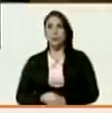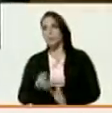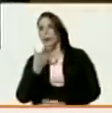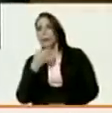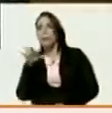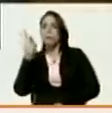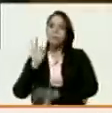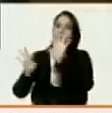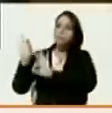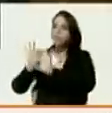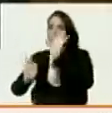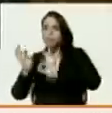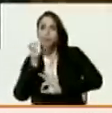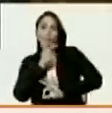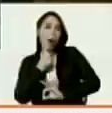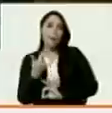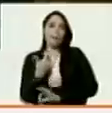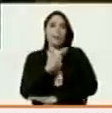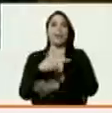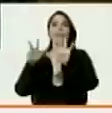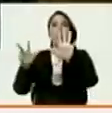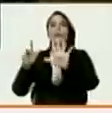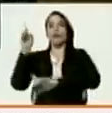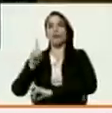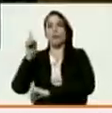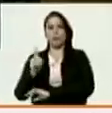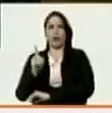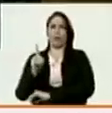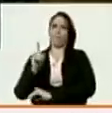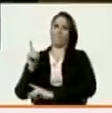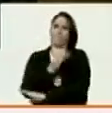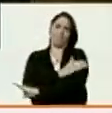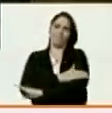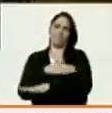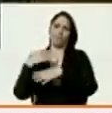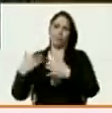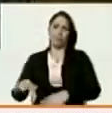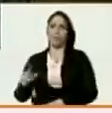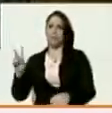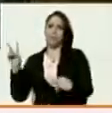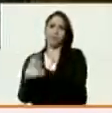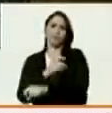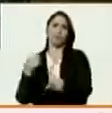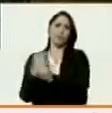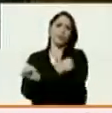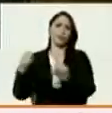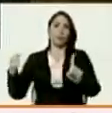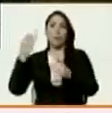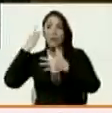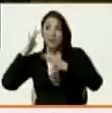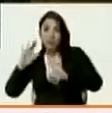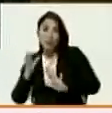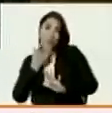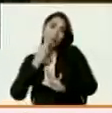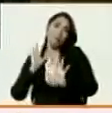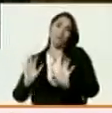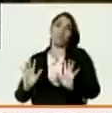a 38 diputados de la oposición, pero muy violentos, pareciera que estaban en un estado